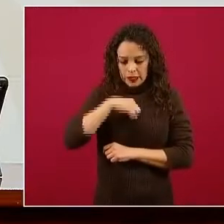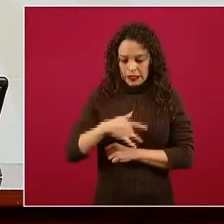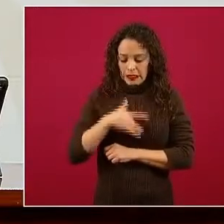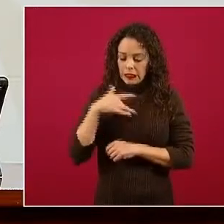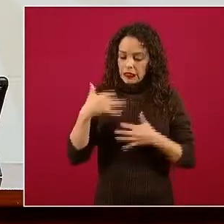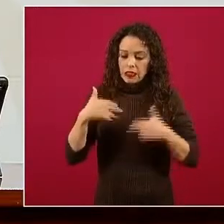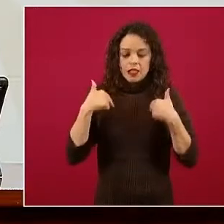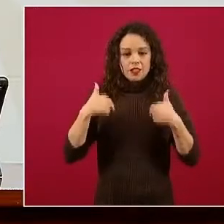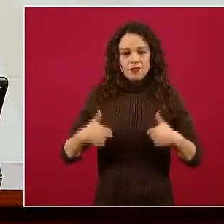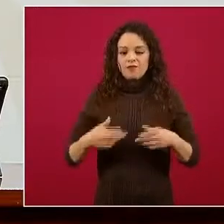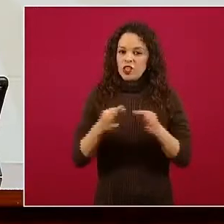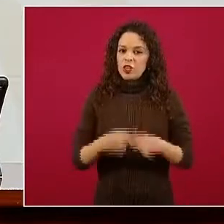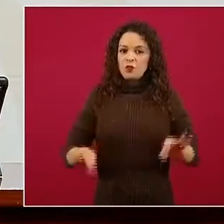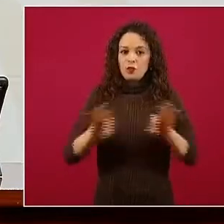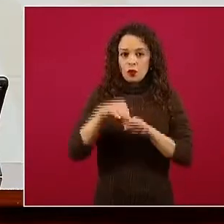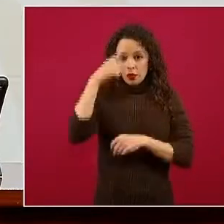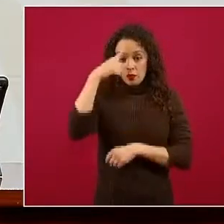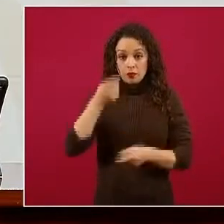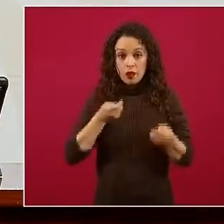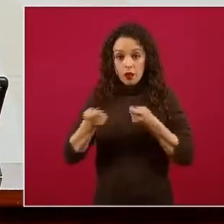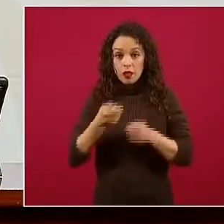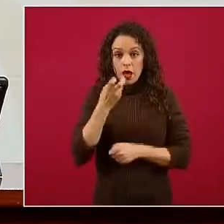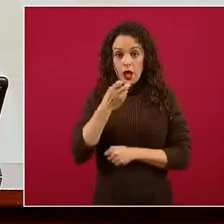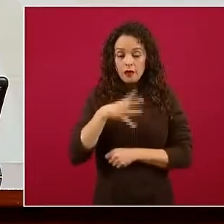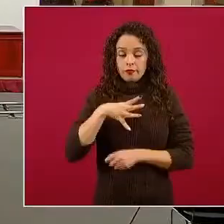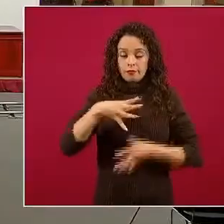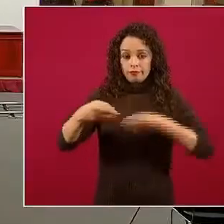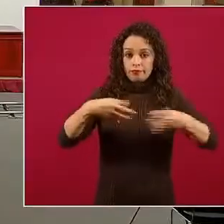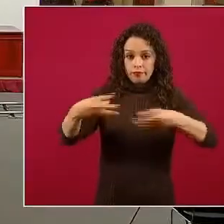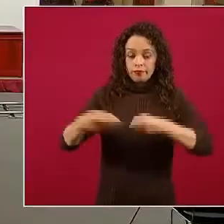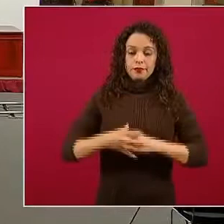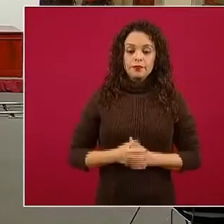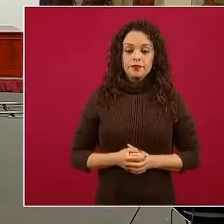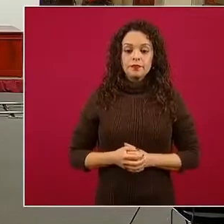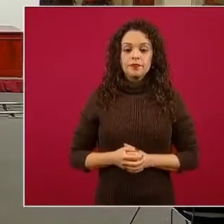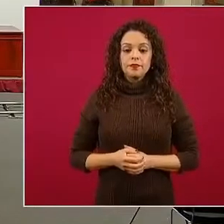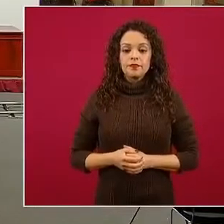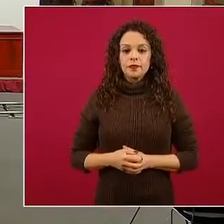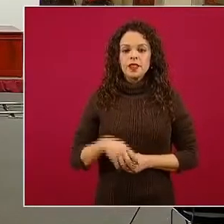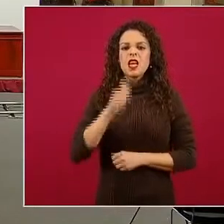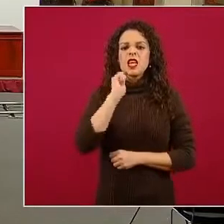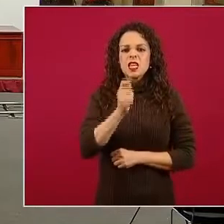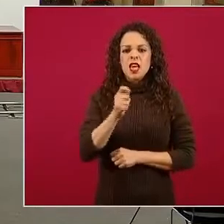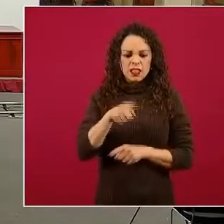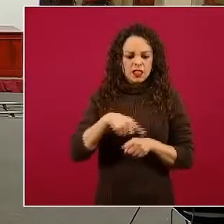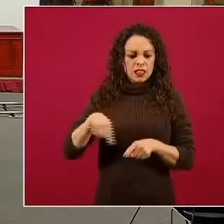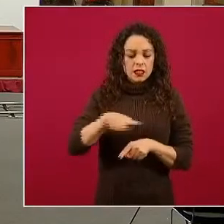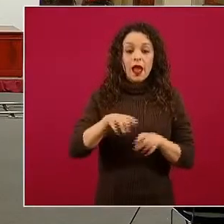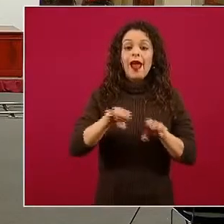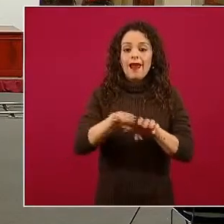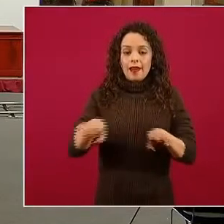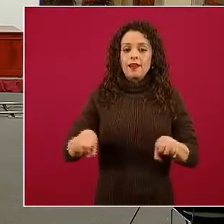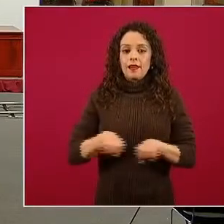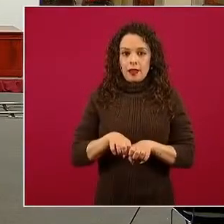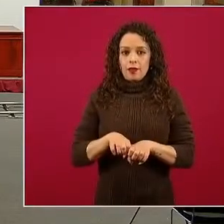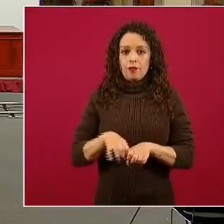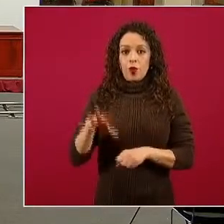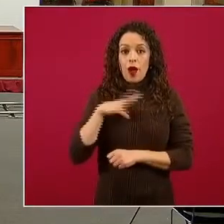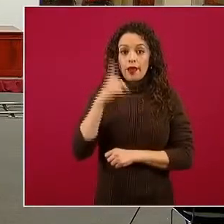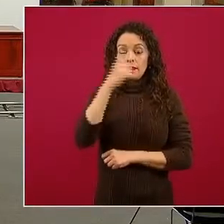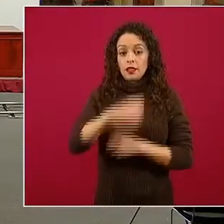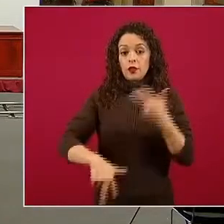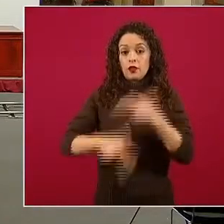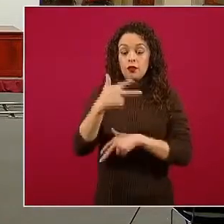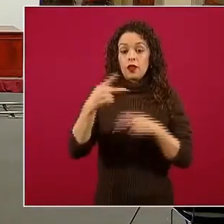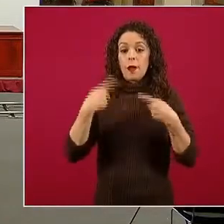el manejo de esta pandemia. De lo que se trata son brigadas. En el momento tenemos 113